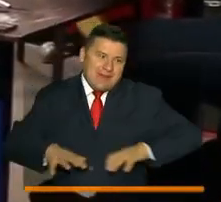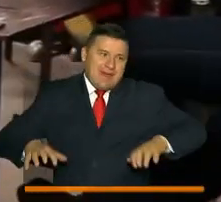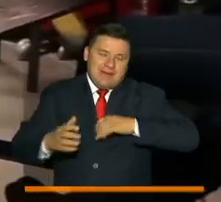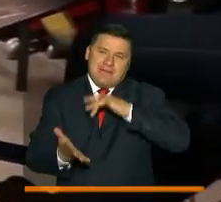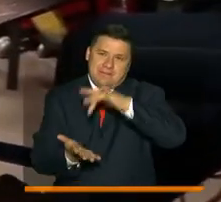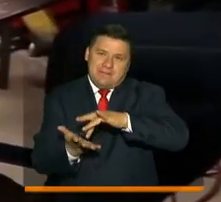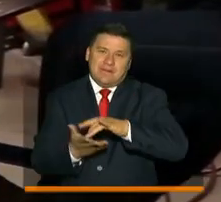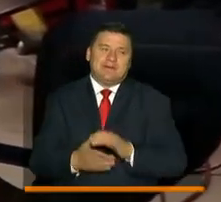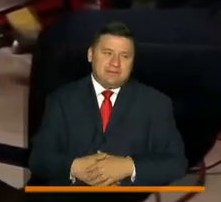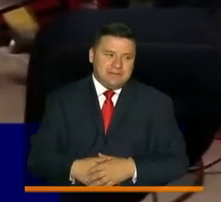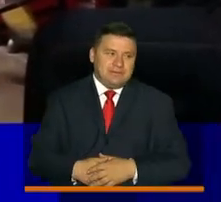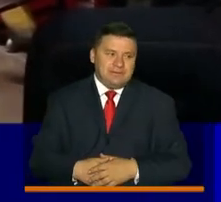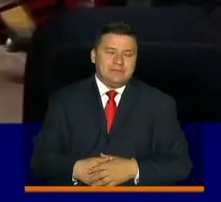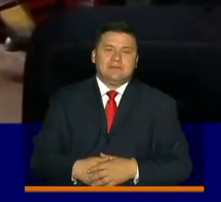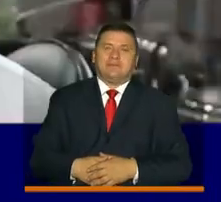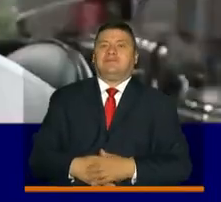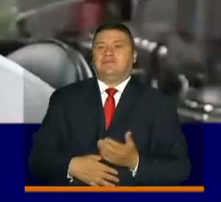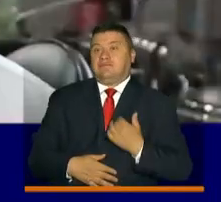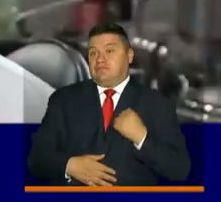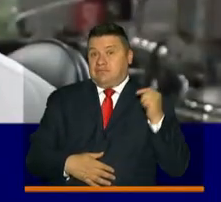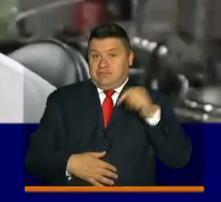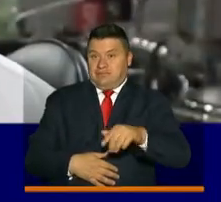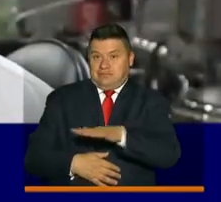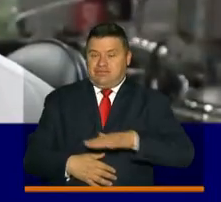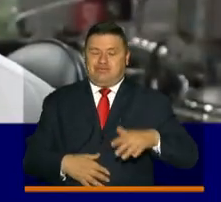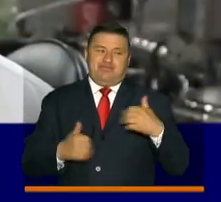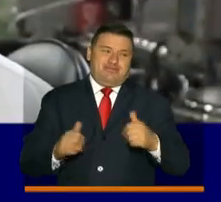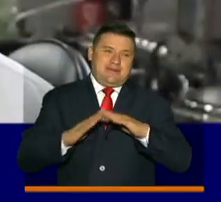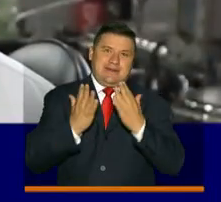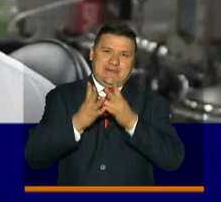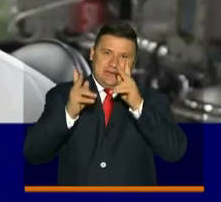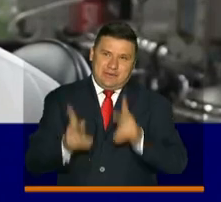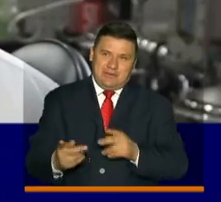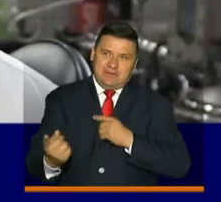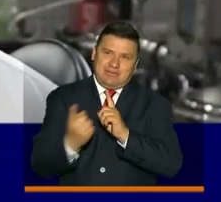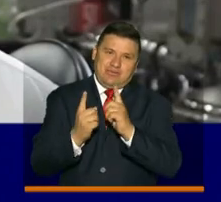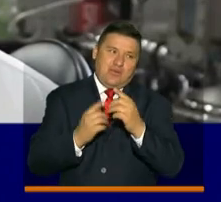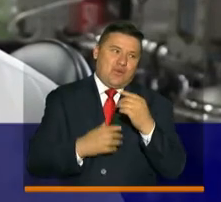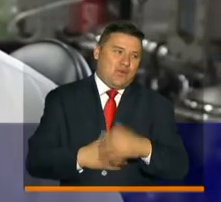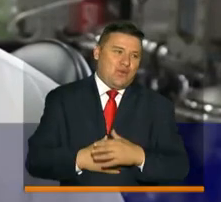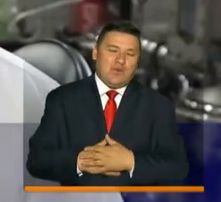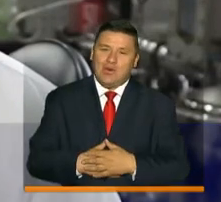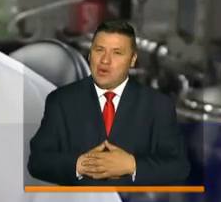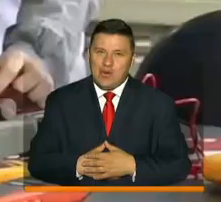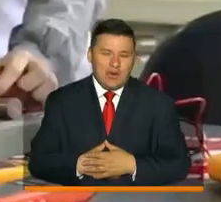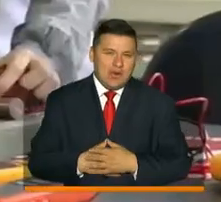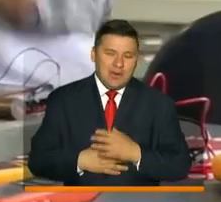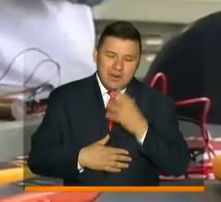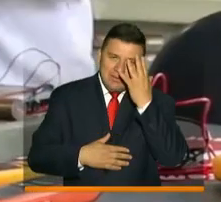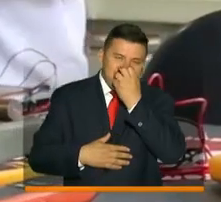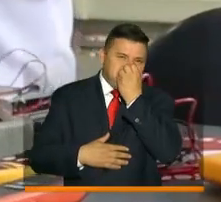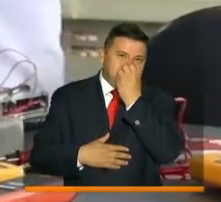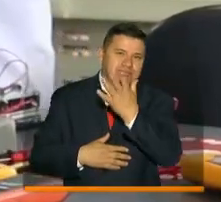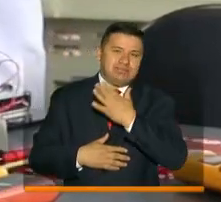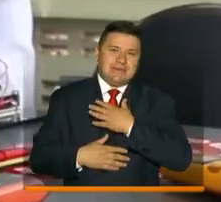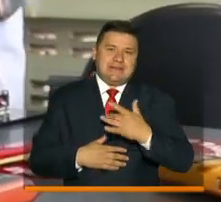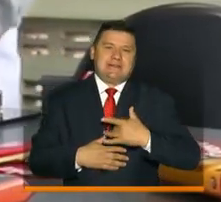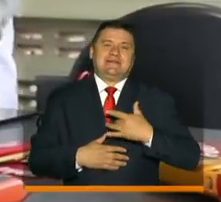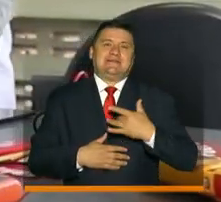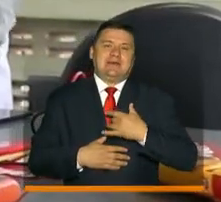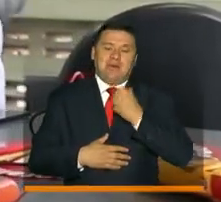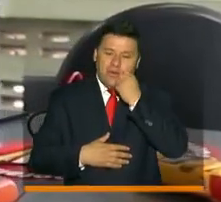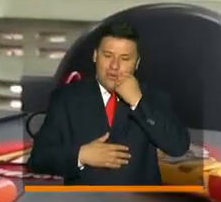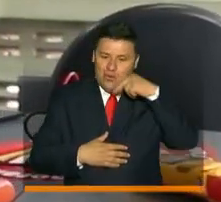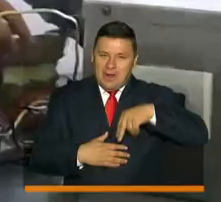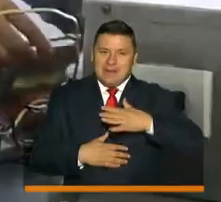actividades presenciales. Volver a estar aquí en el campus con los estudiantes es maravilloso, el sentir que somos seres